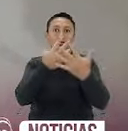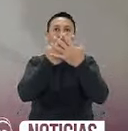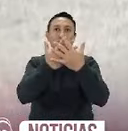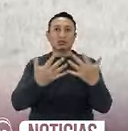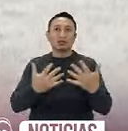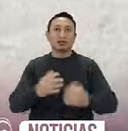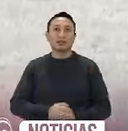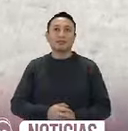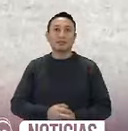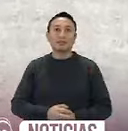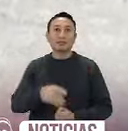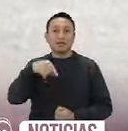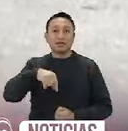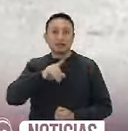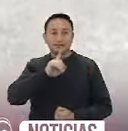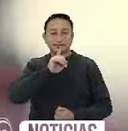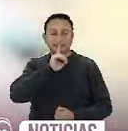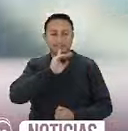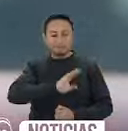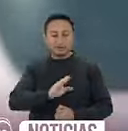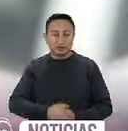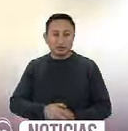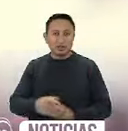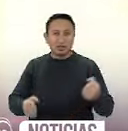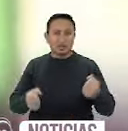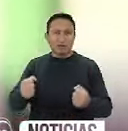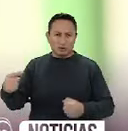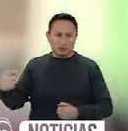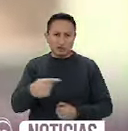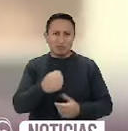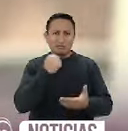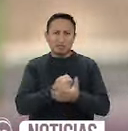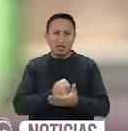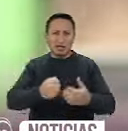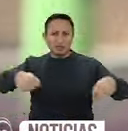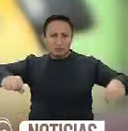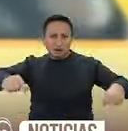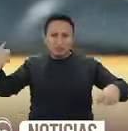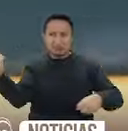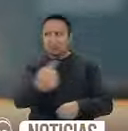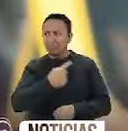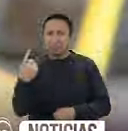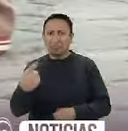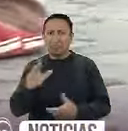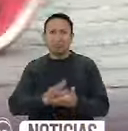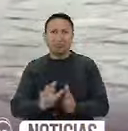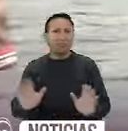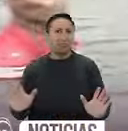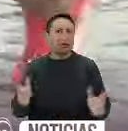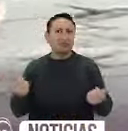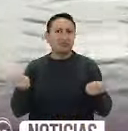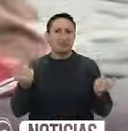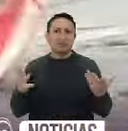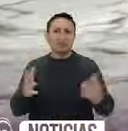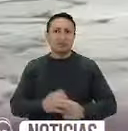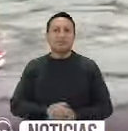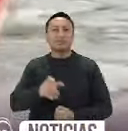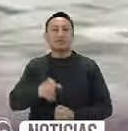hablar. Tienen miedo porque los vehículos sin placas y las motos circulan sin ningún tipo de control. Los moradores hablan de otros